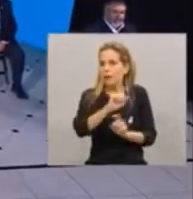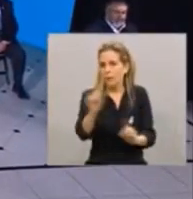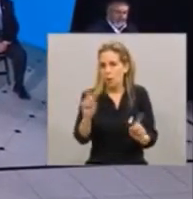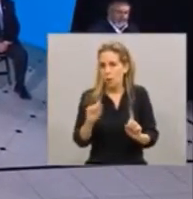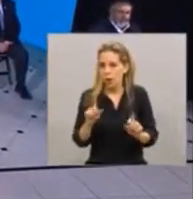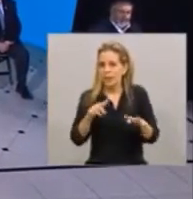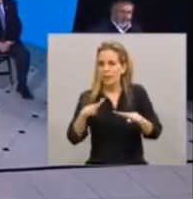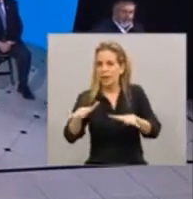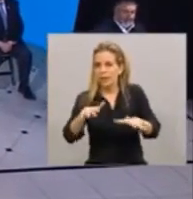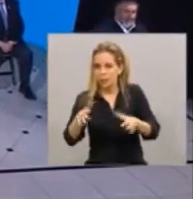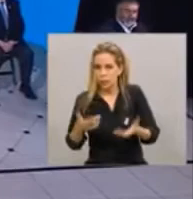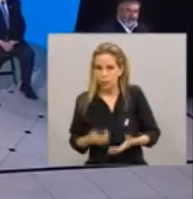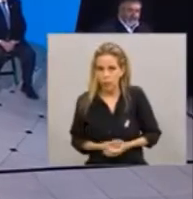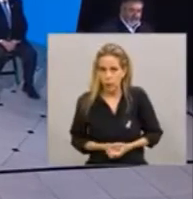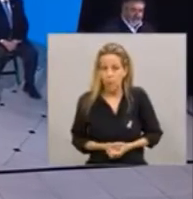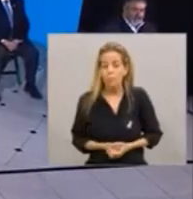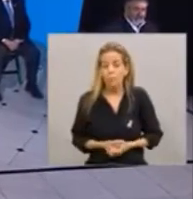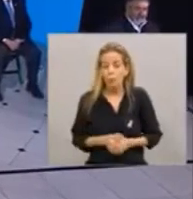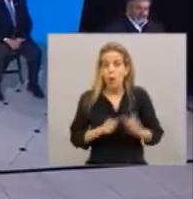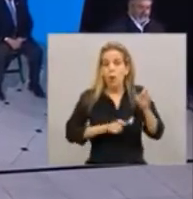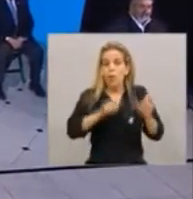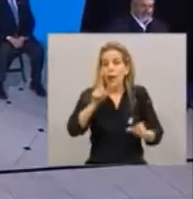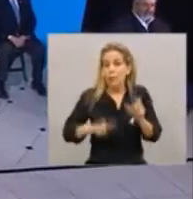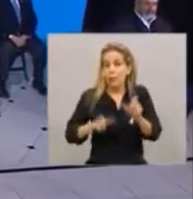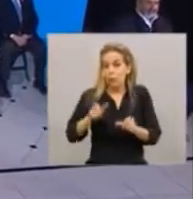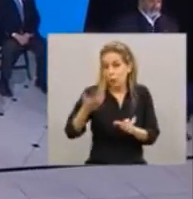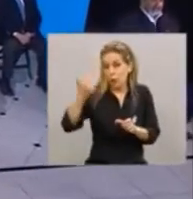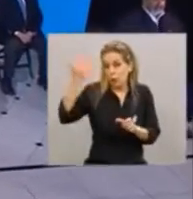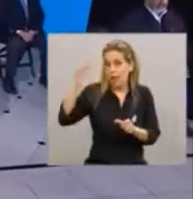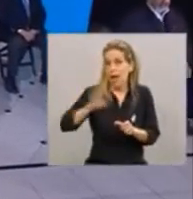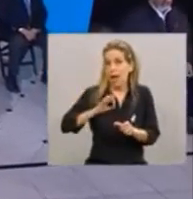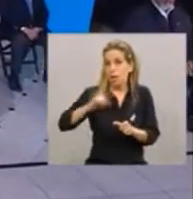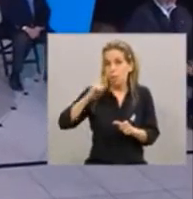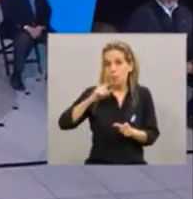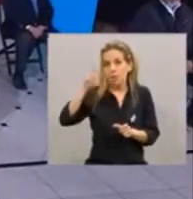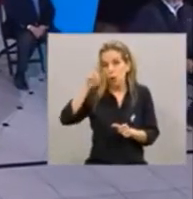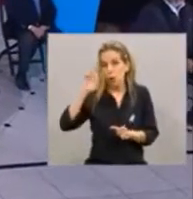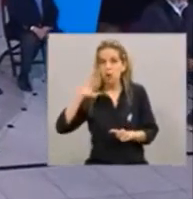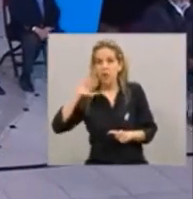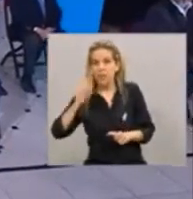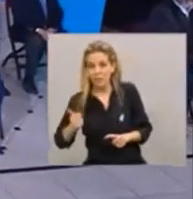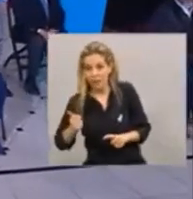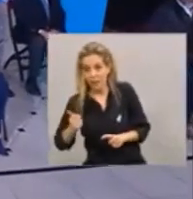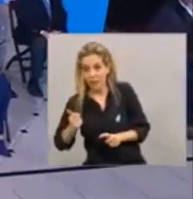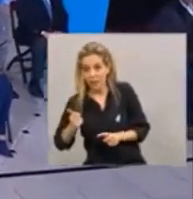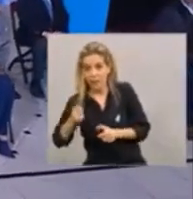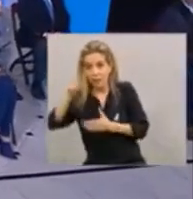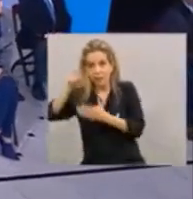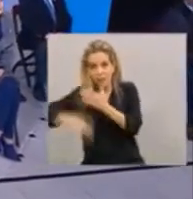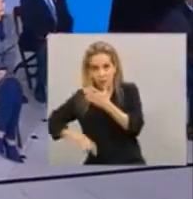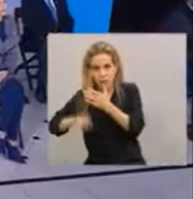los que en 1816 declaraban la independencia argentina